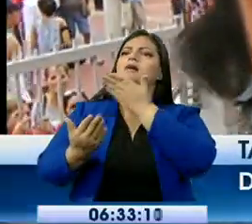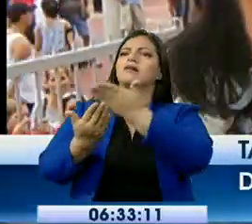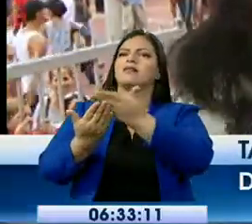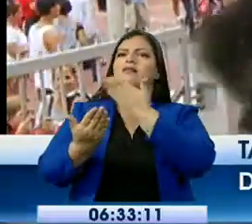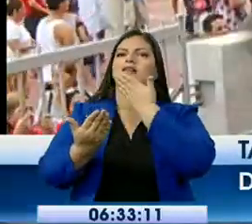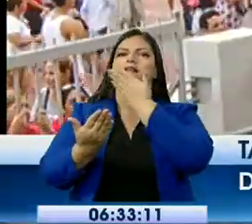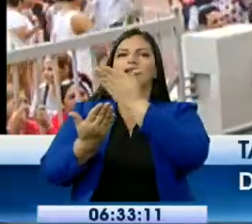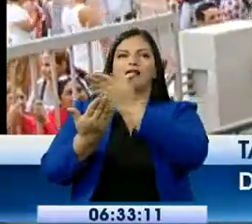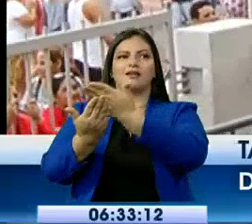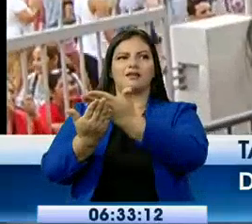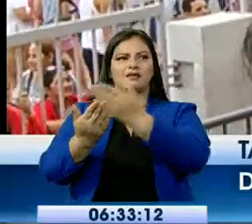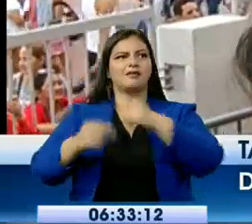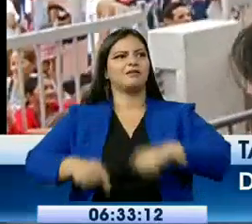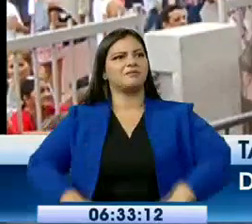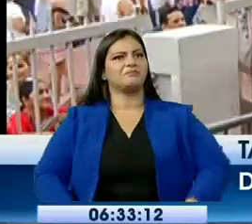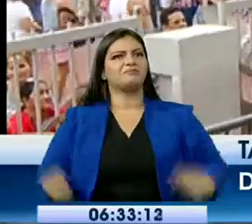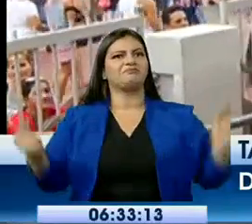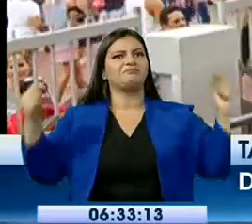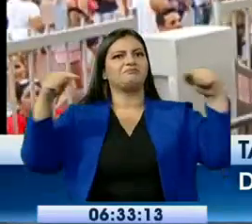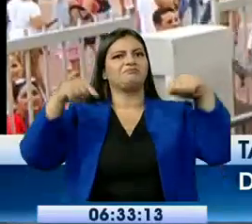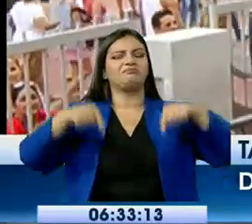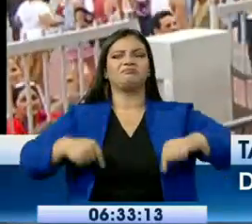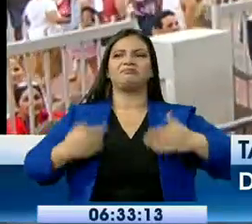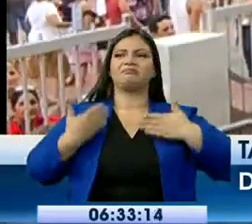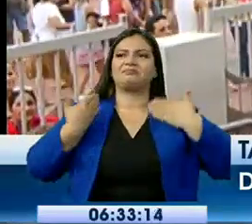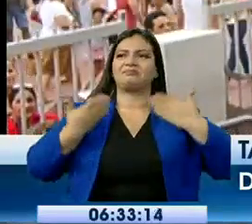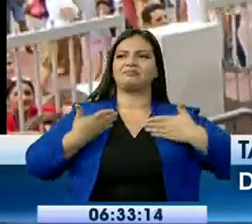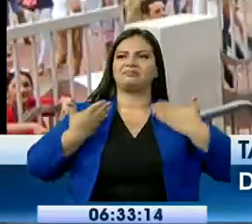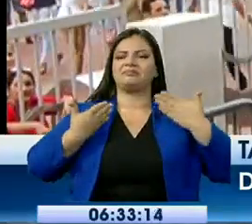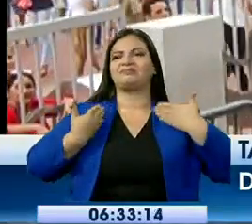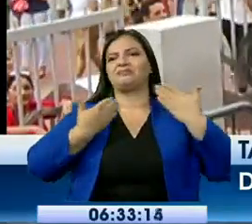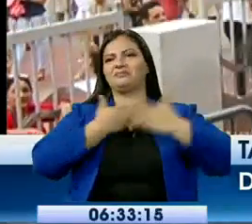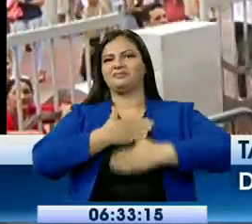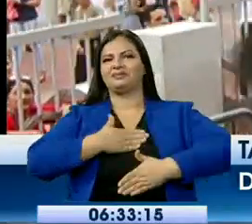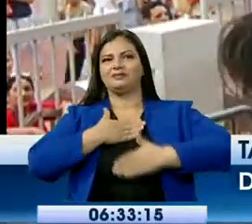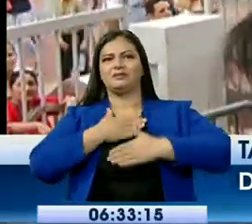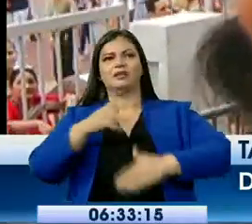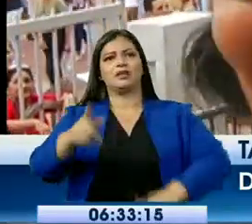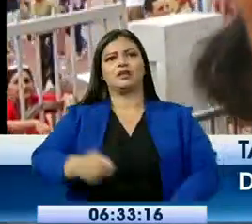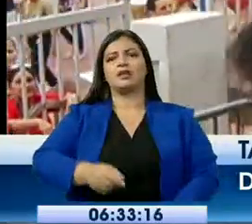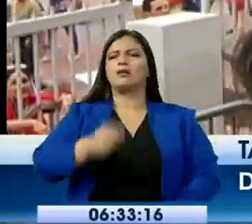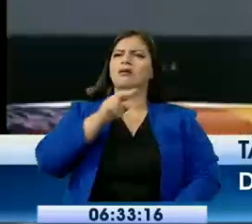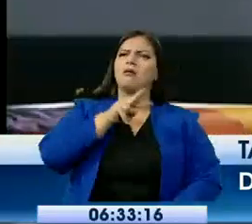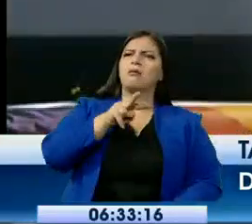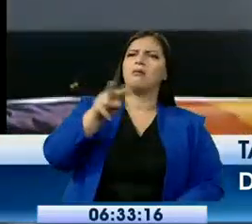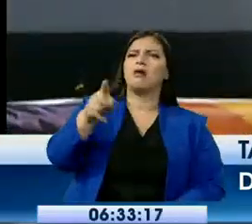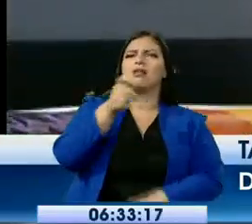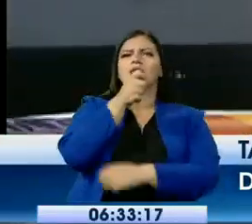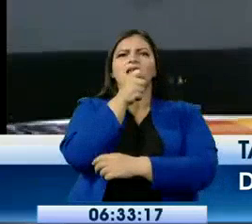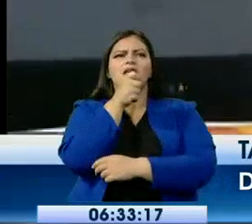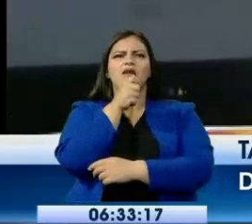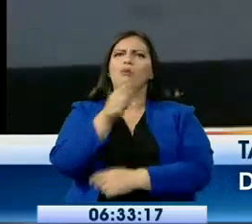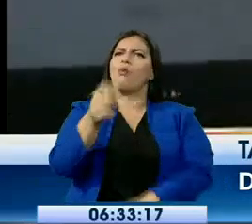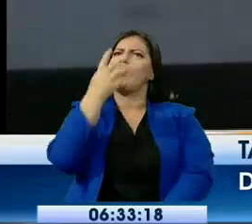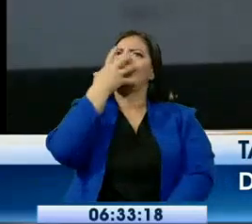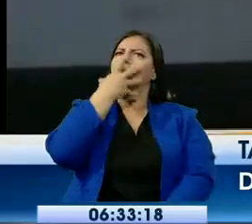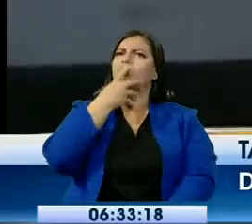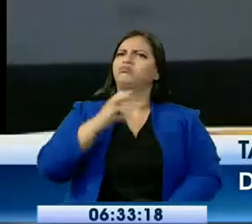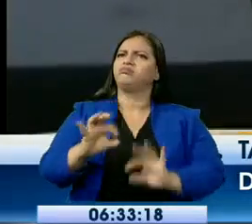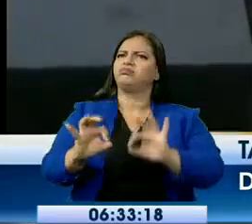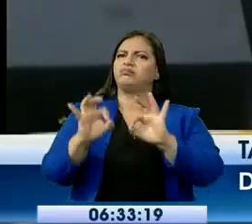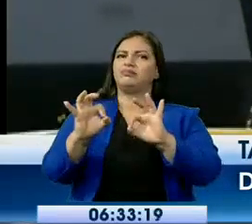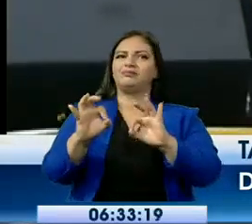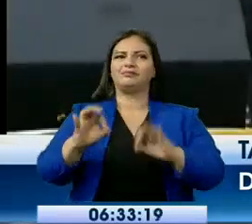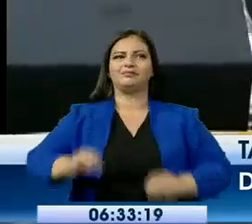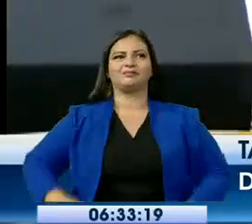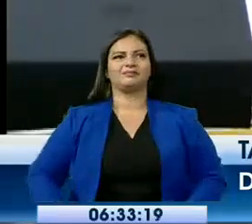nosotros disfrutemos aquí en Malecón la buena música y con muy buenos artistas. Ahora, esa